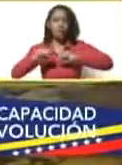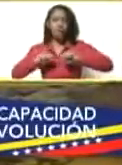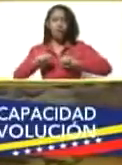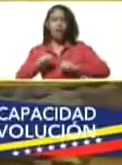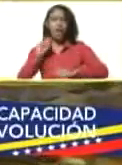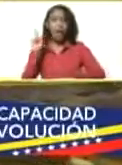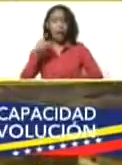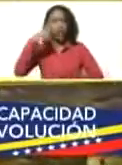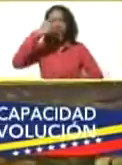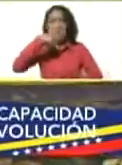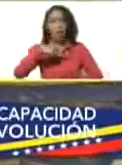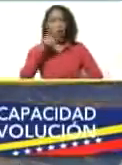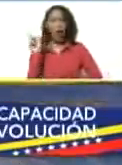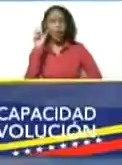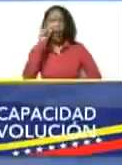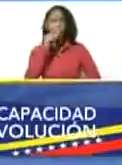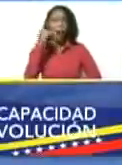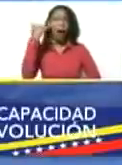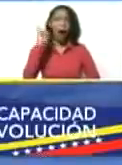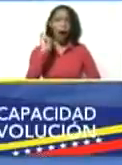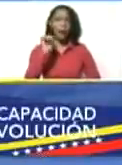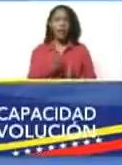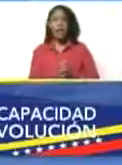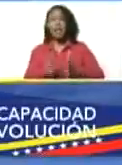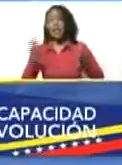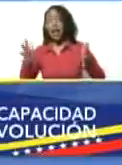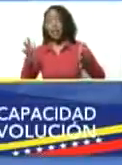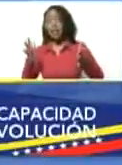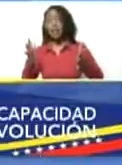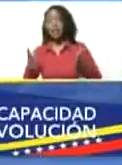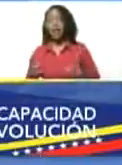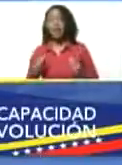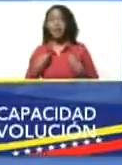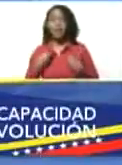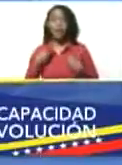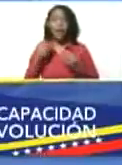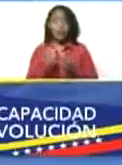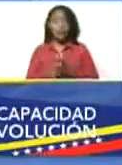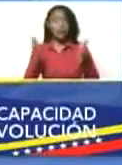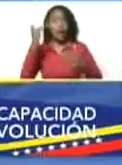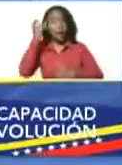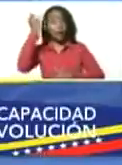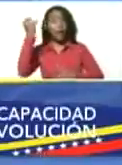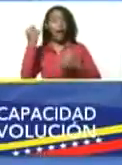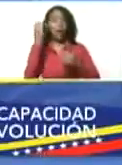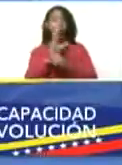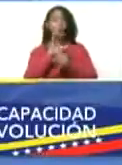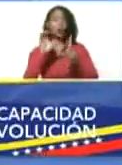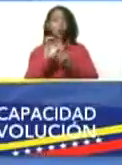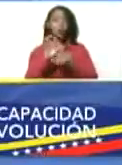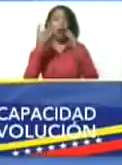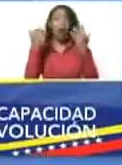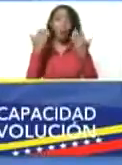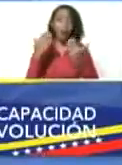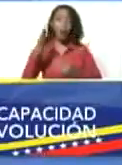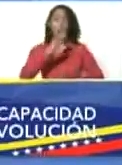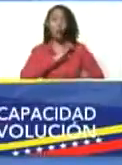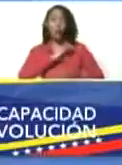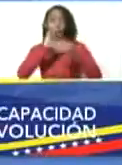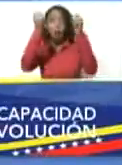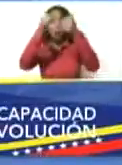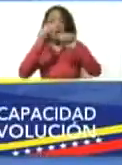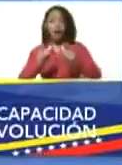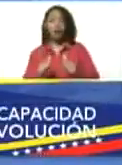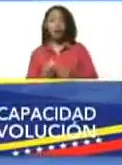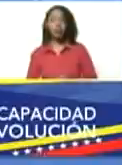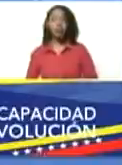Era un hombre con una gran virtud, un gran talento para la creación literaria y